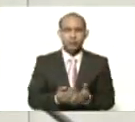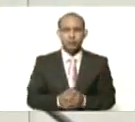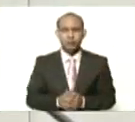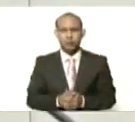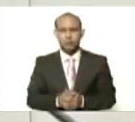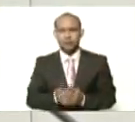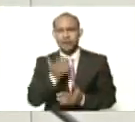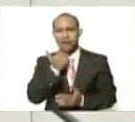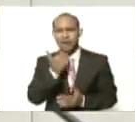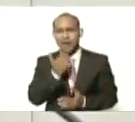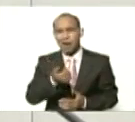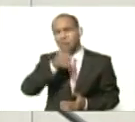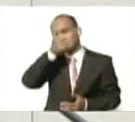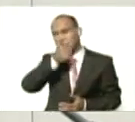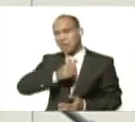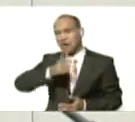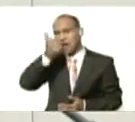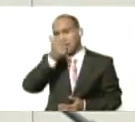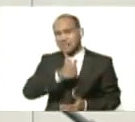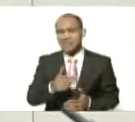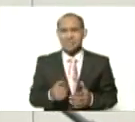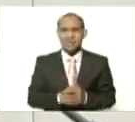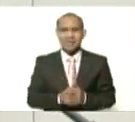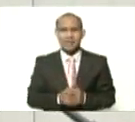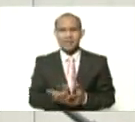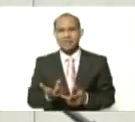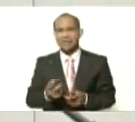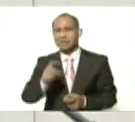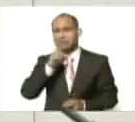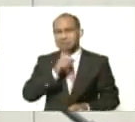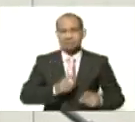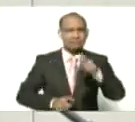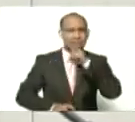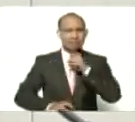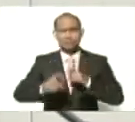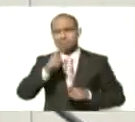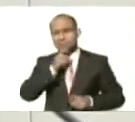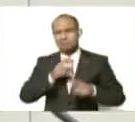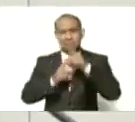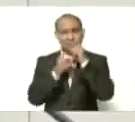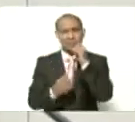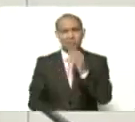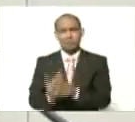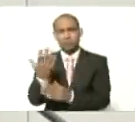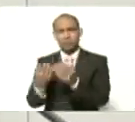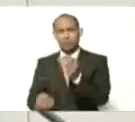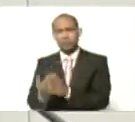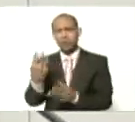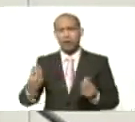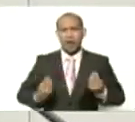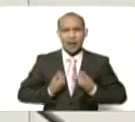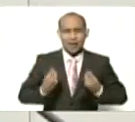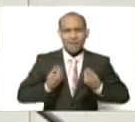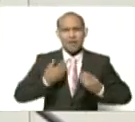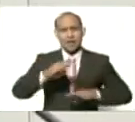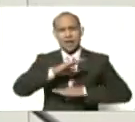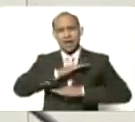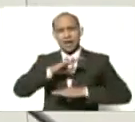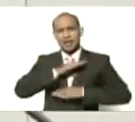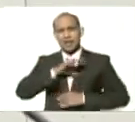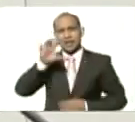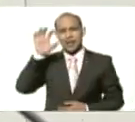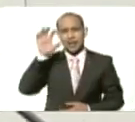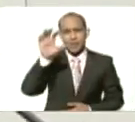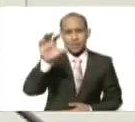ha soportado las dificultades creadas a la vida, a la estabilidad de la